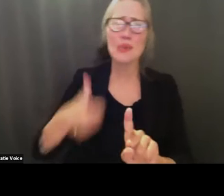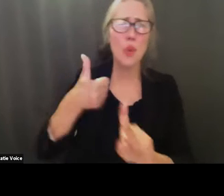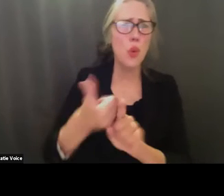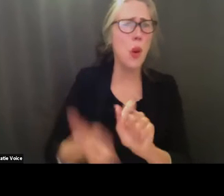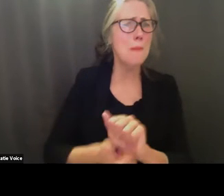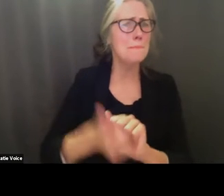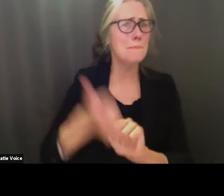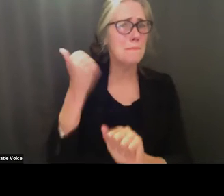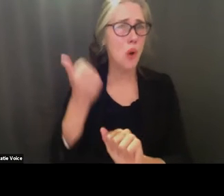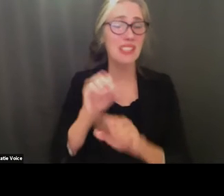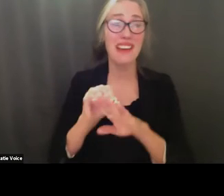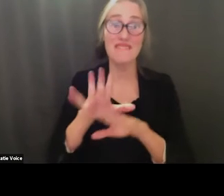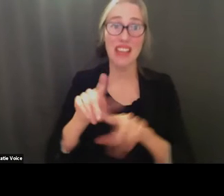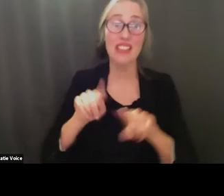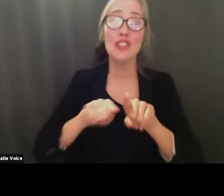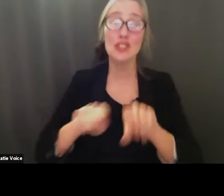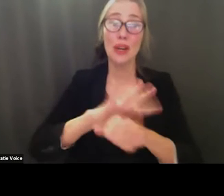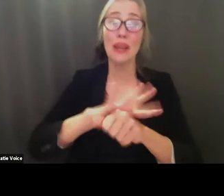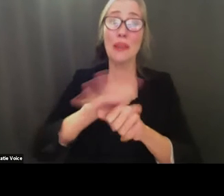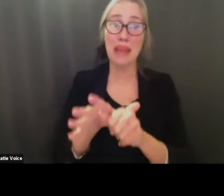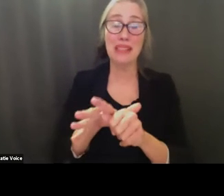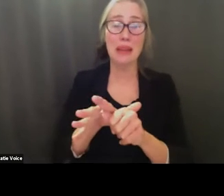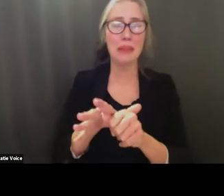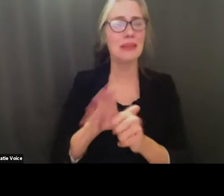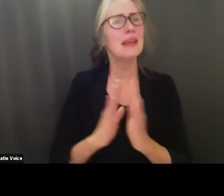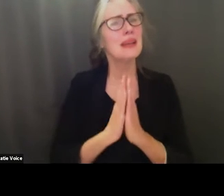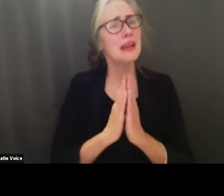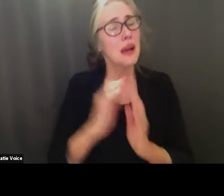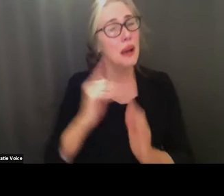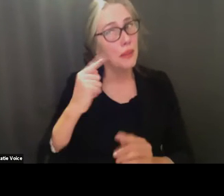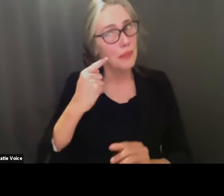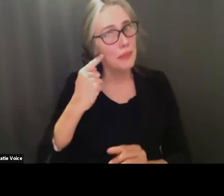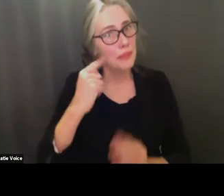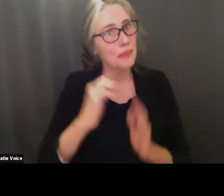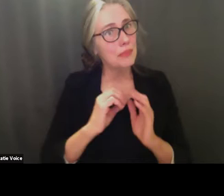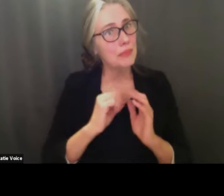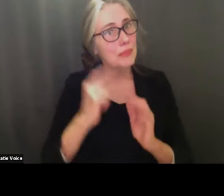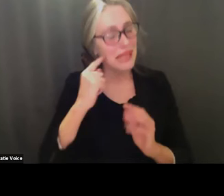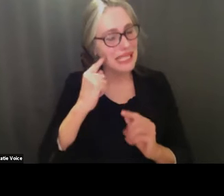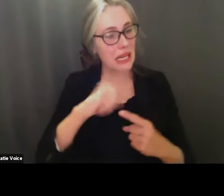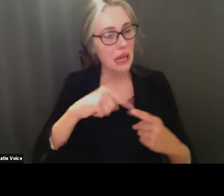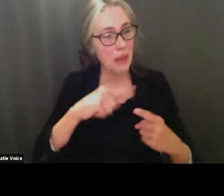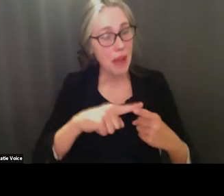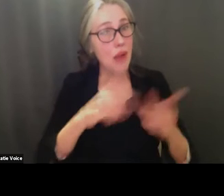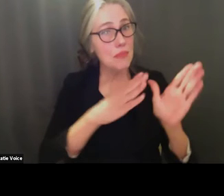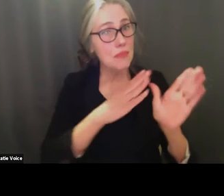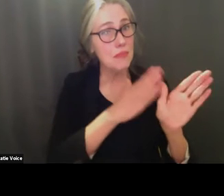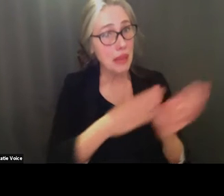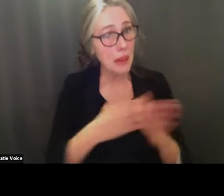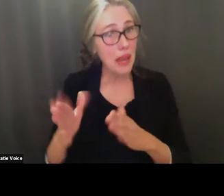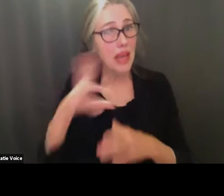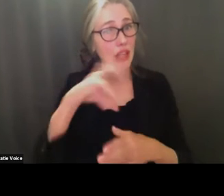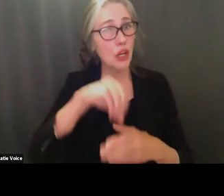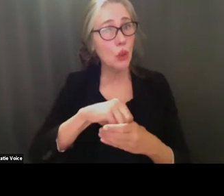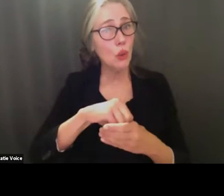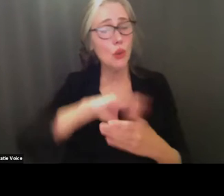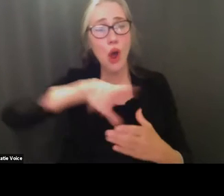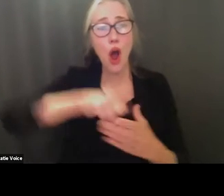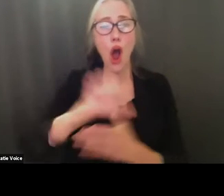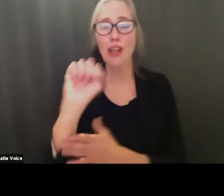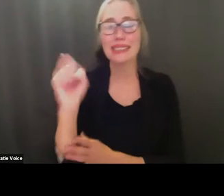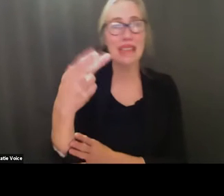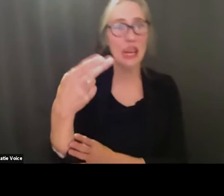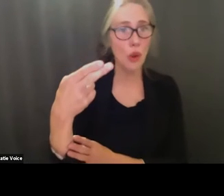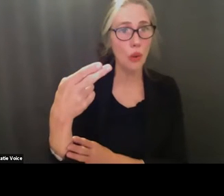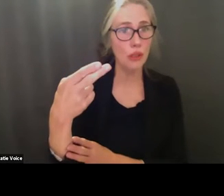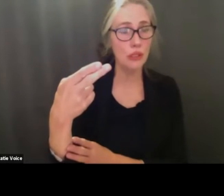han visto más afectados por la pérdida del aprendizaje en la pandemia. Por favor, consideren esto, hacer un plan, incluyan a